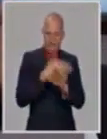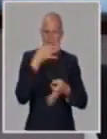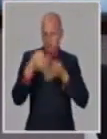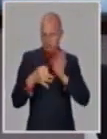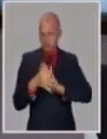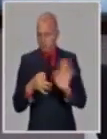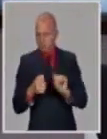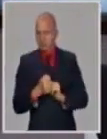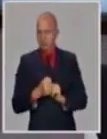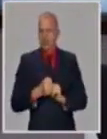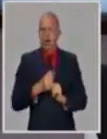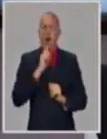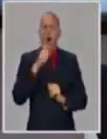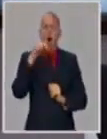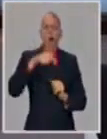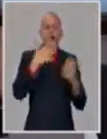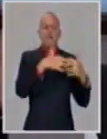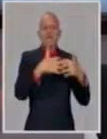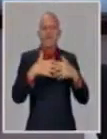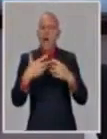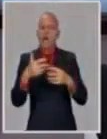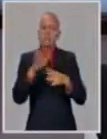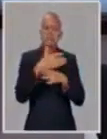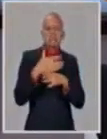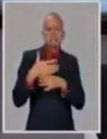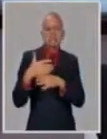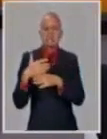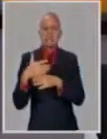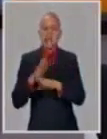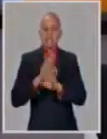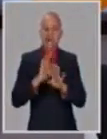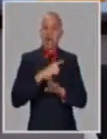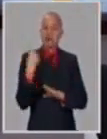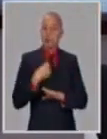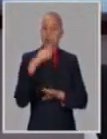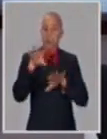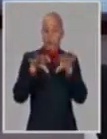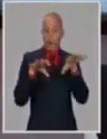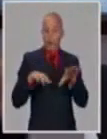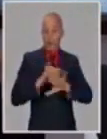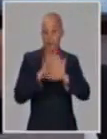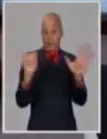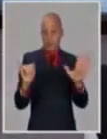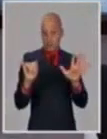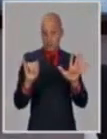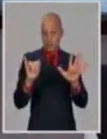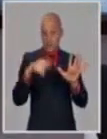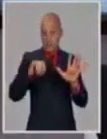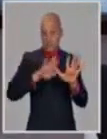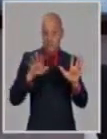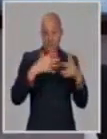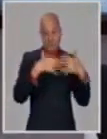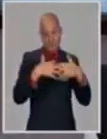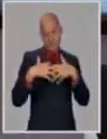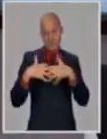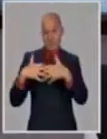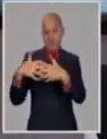están los sistemas productivos estructurados, en estos momentos tenemos 6 plantas que participan en las producciones de nuestra